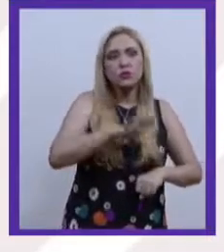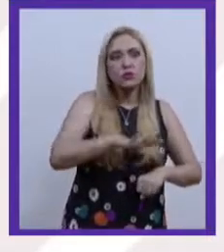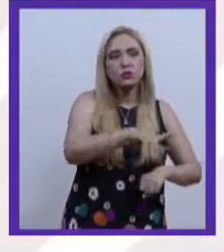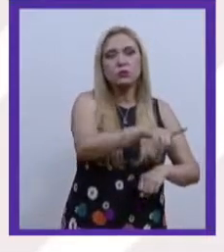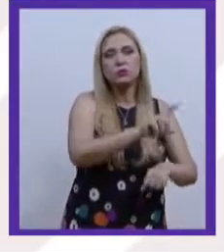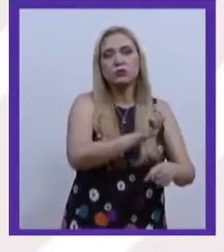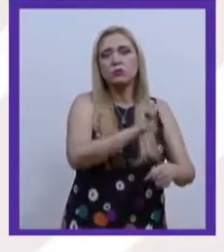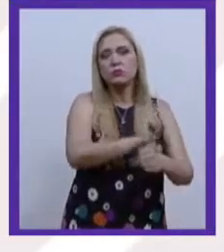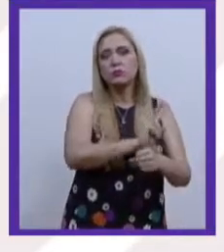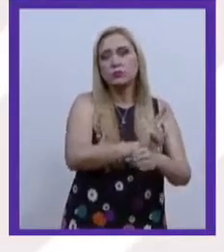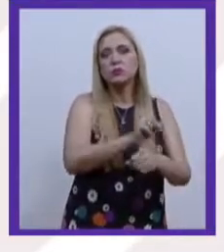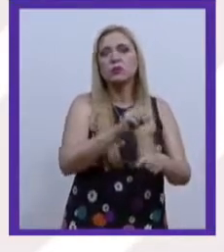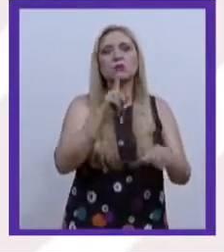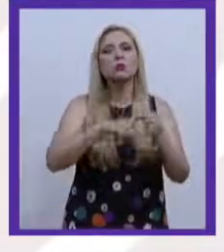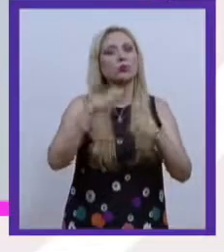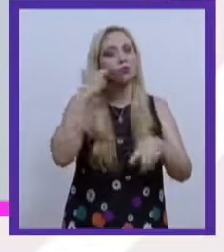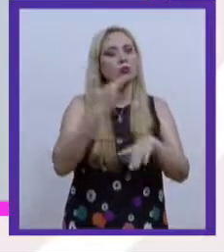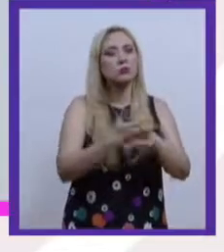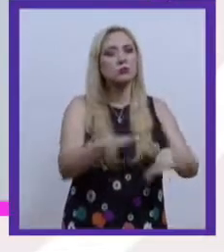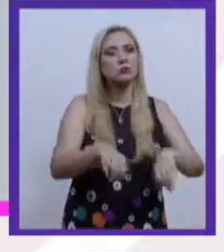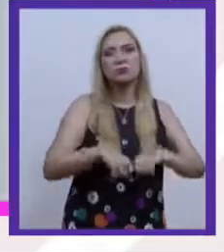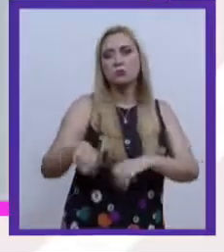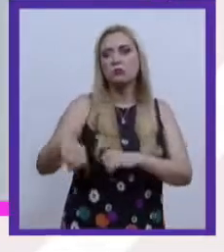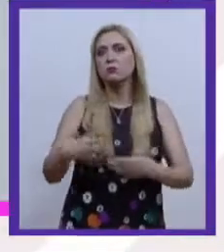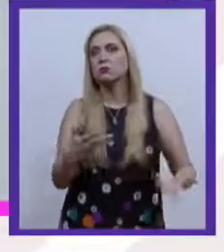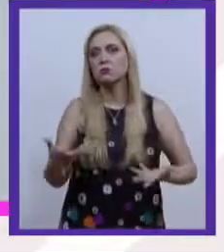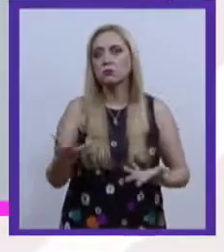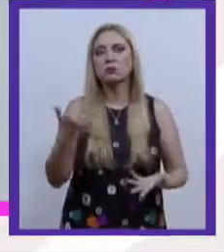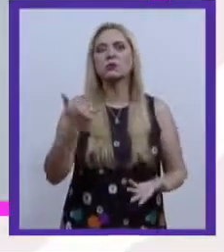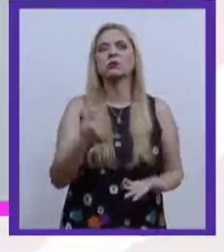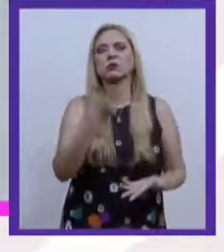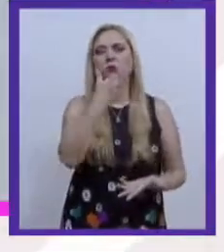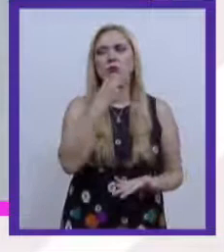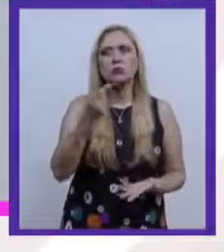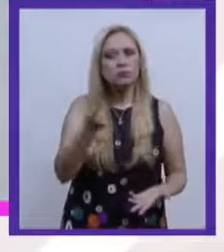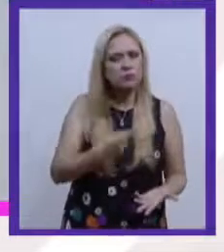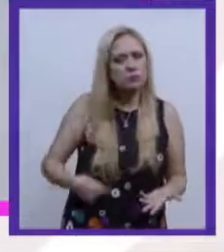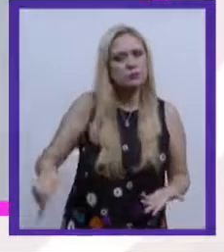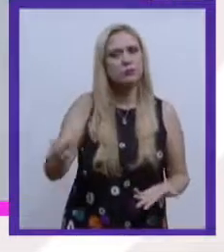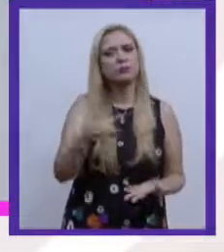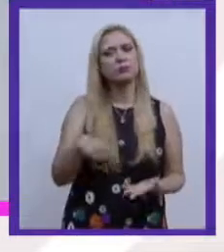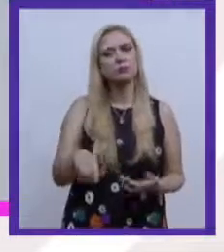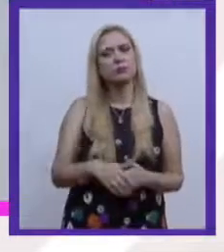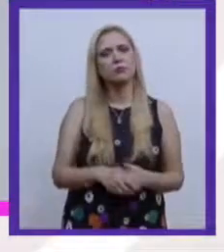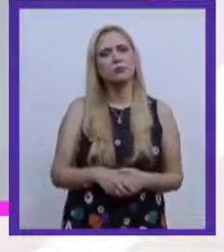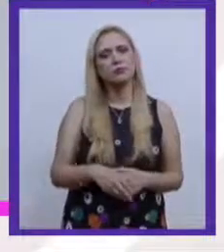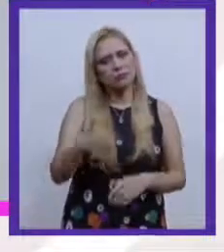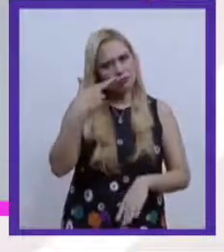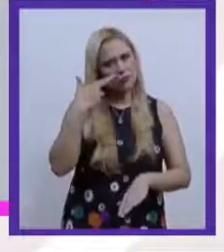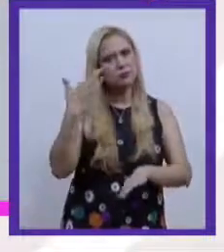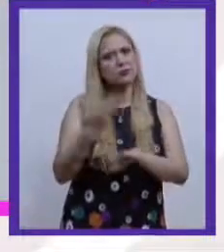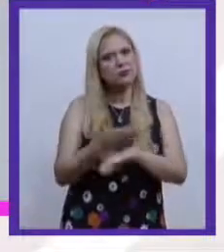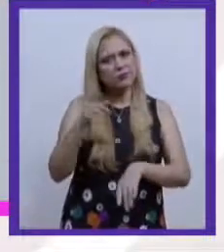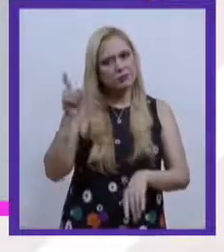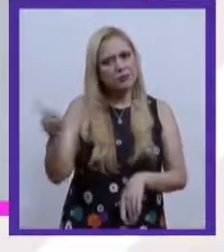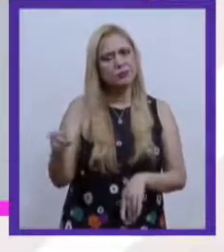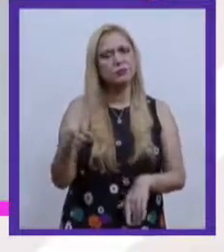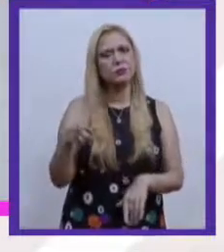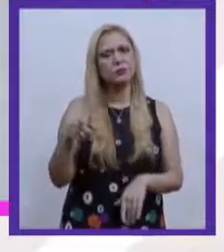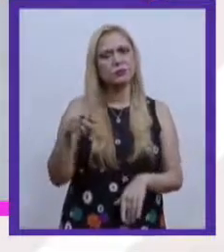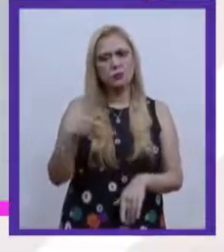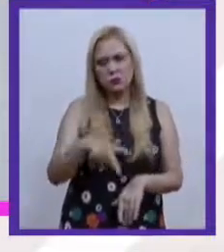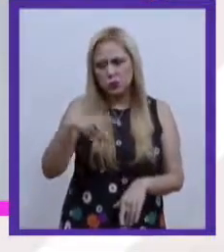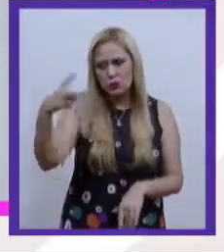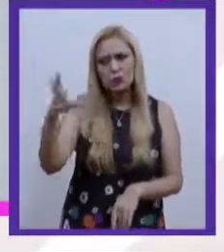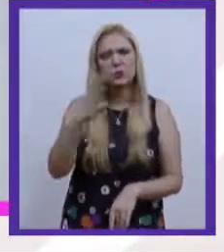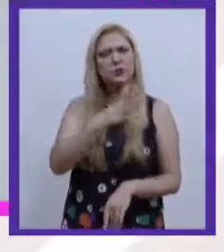pues tenemos la responsabilidad y el que los hombres digamos, sean responsables de sus